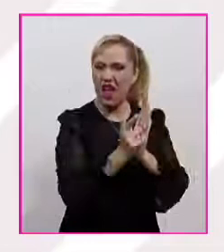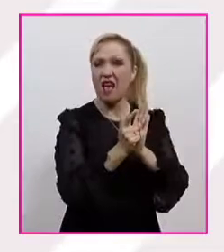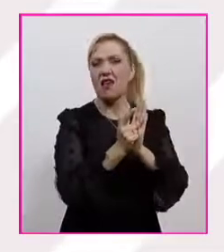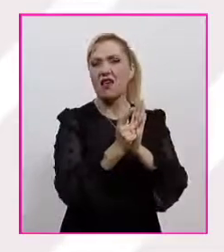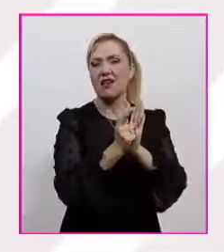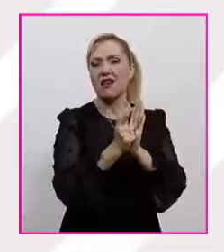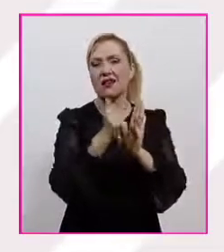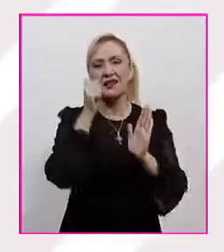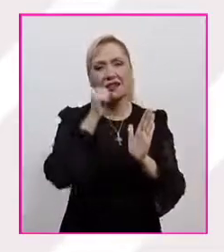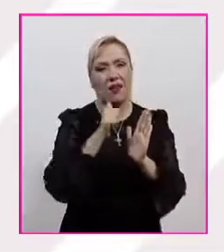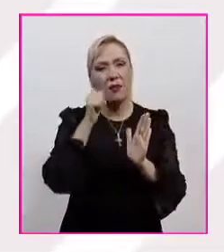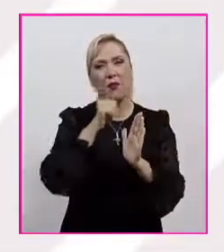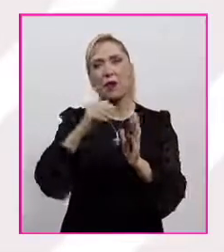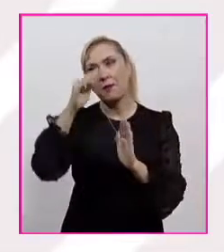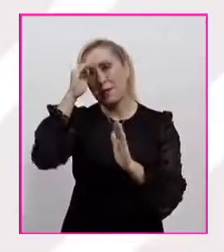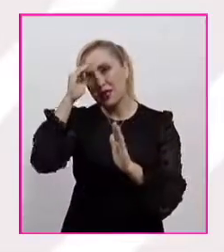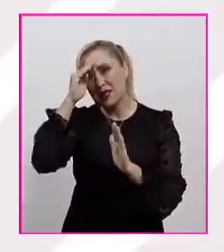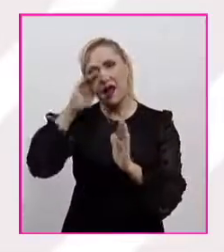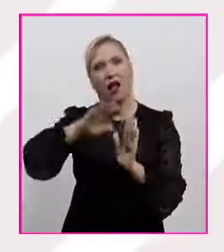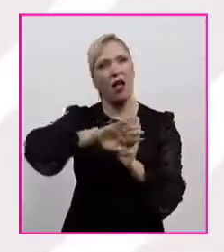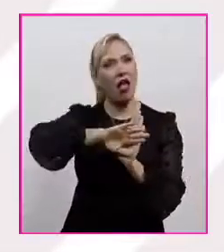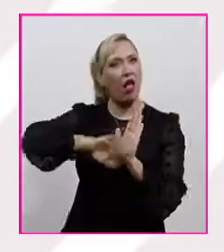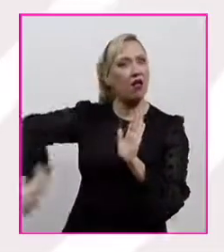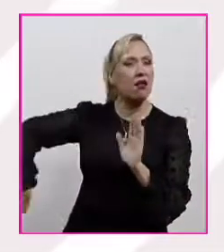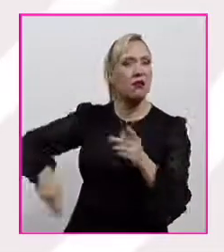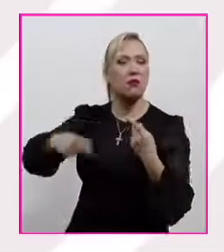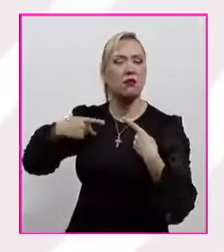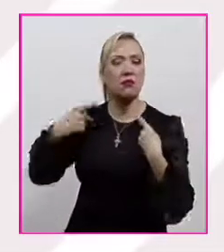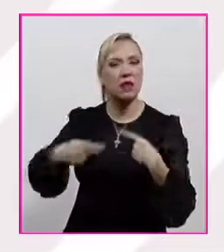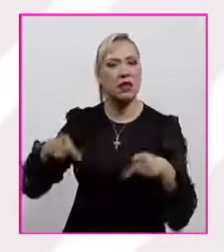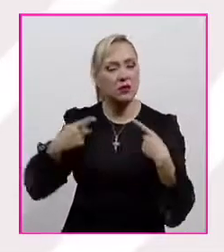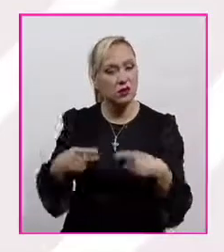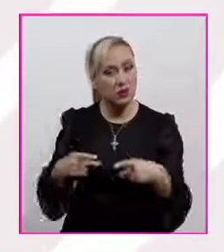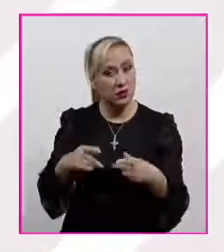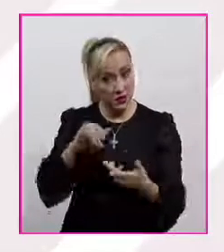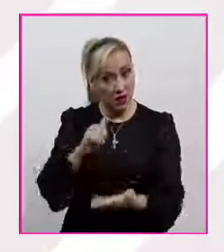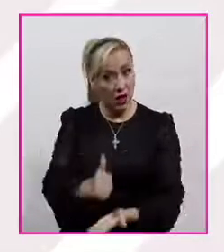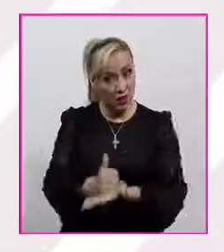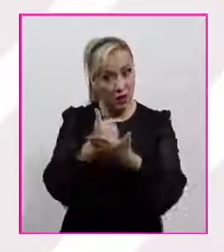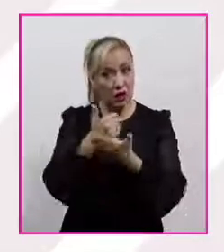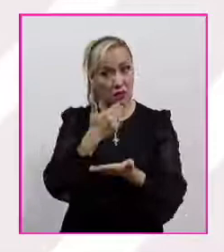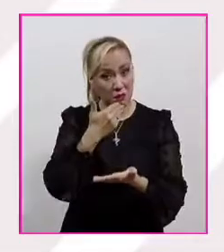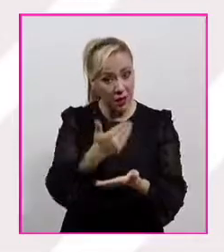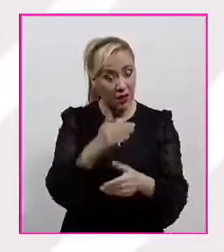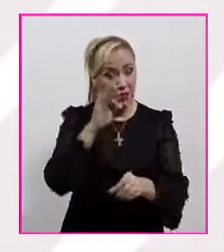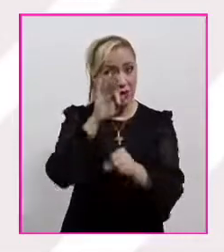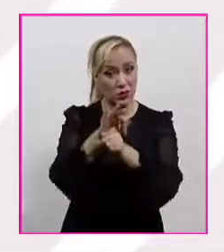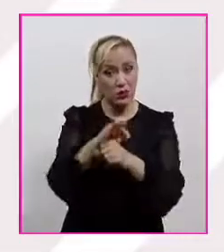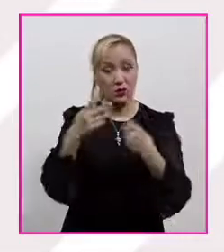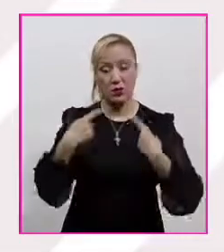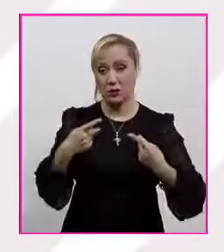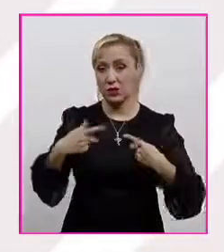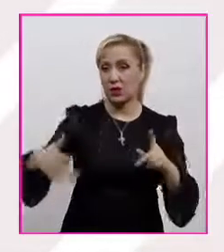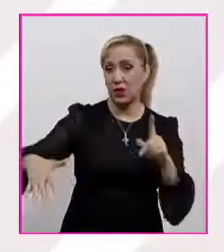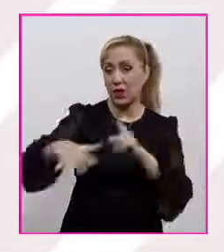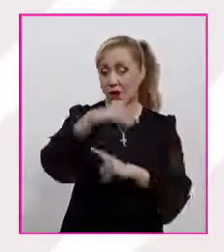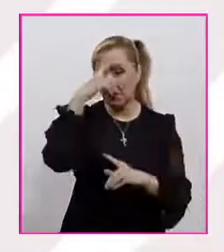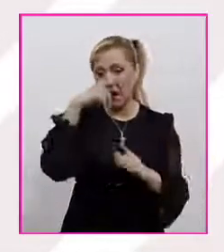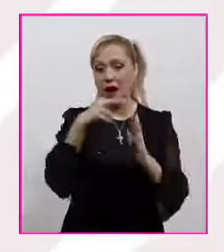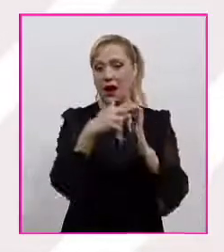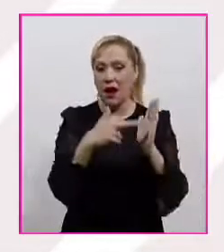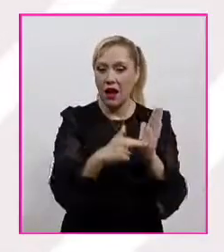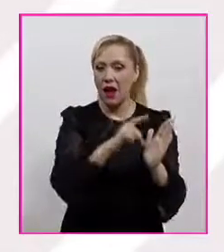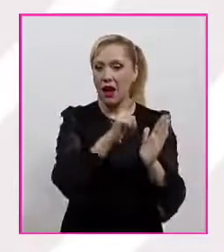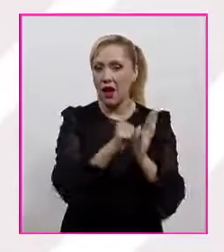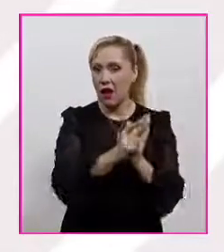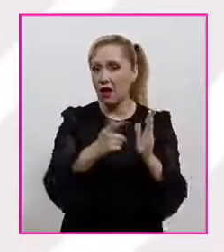fuera la parte humana está ayudando al tema de políticas públicas y de protección a las personas en contextos de